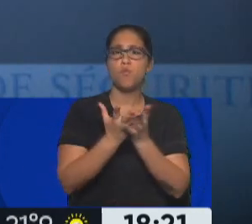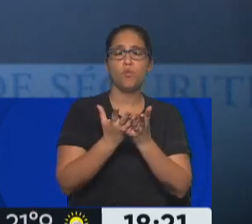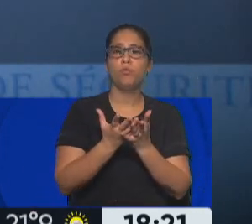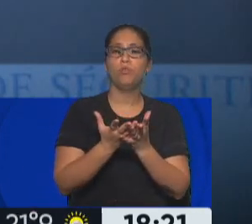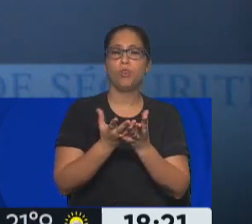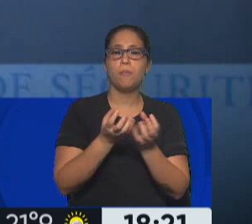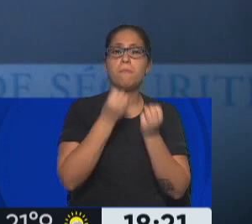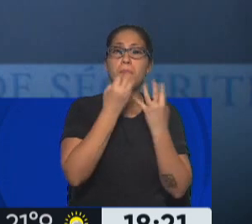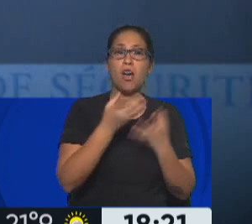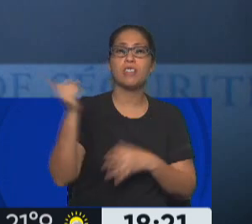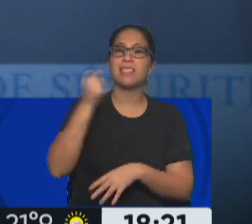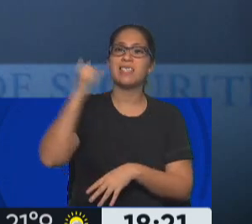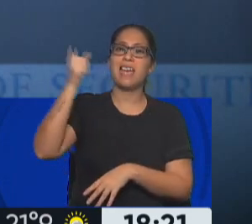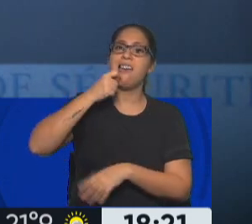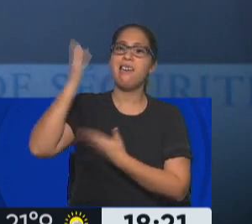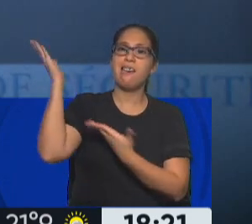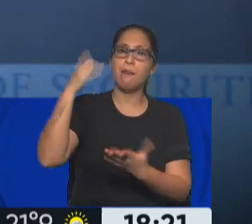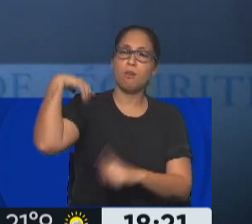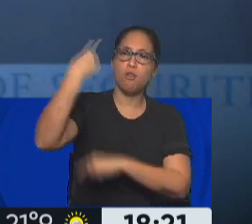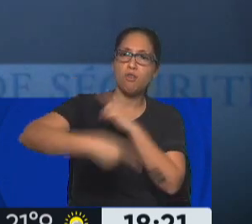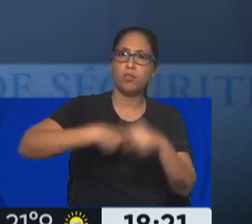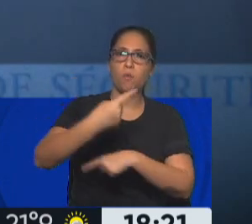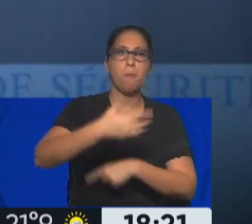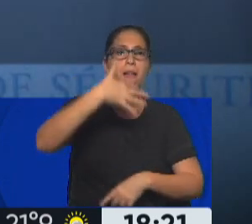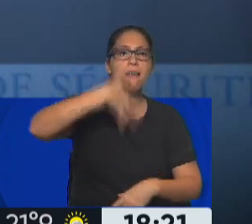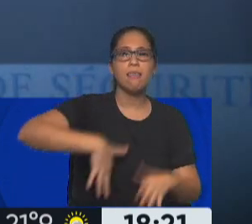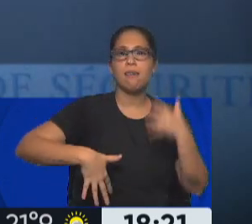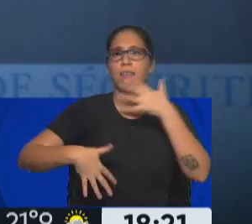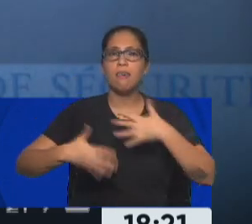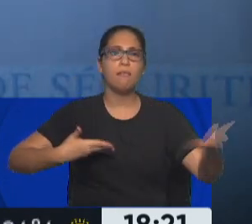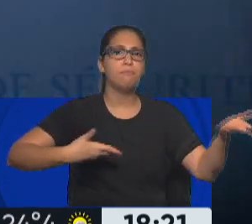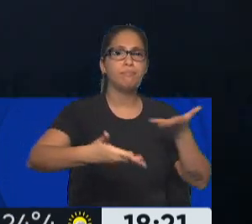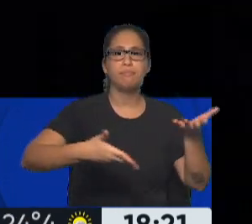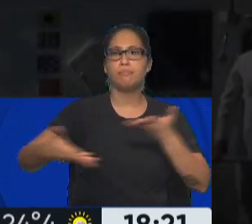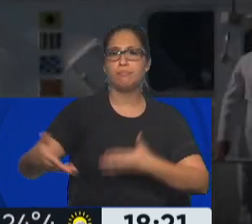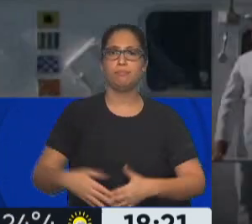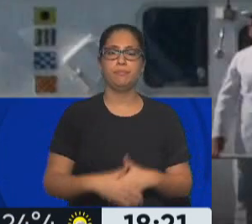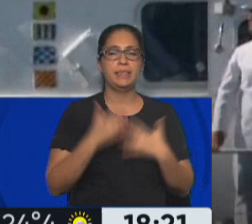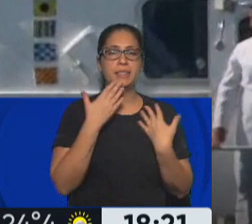of unity and mutual understanding in our own actions. Thank you.